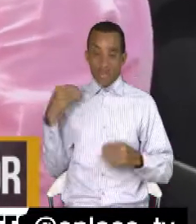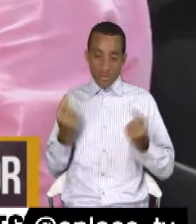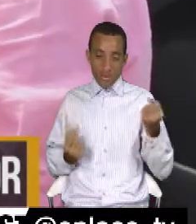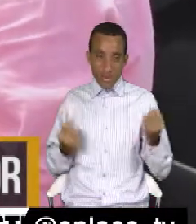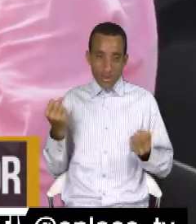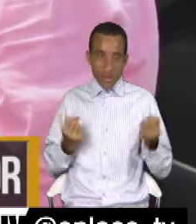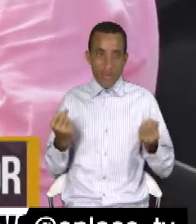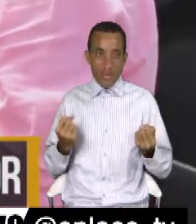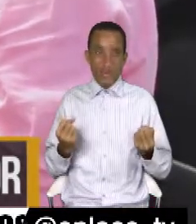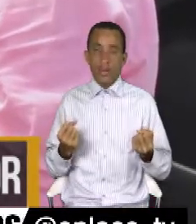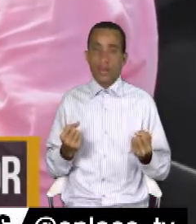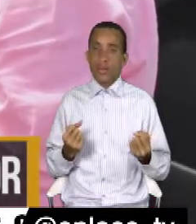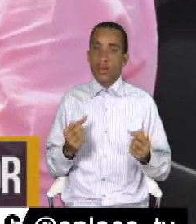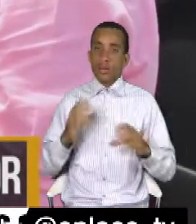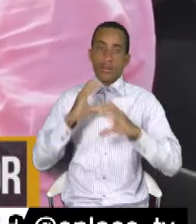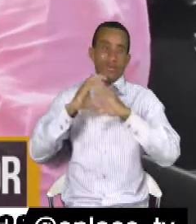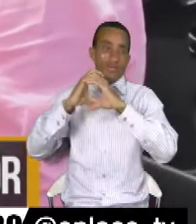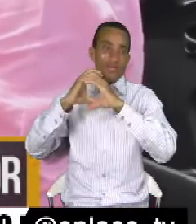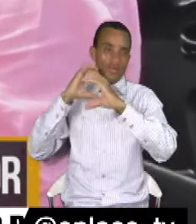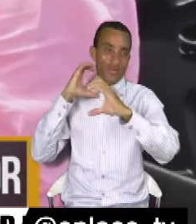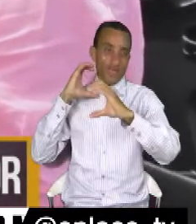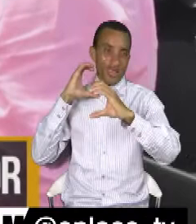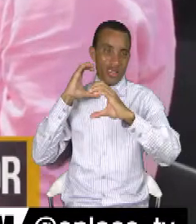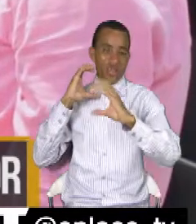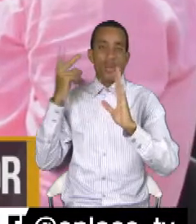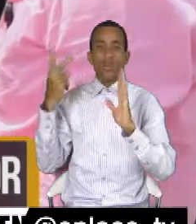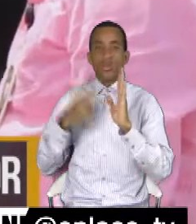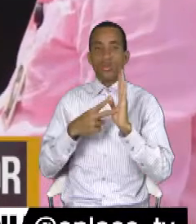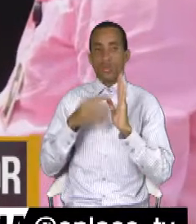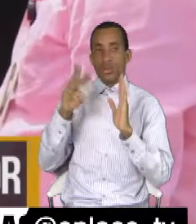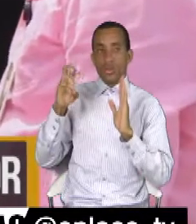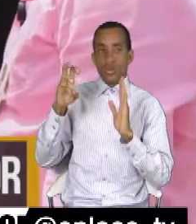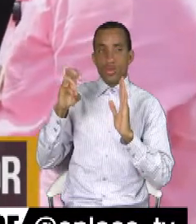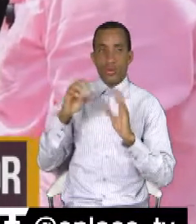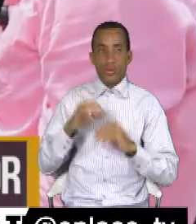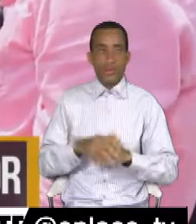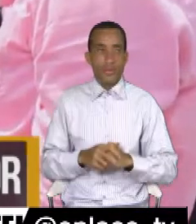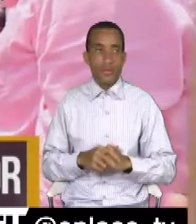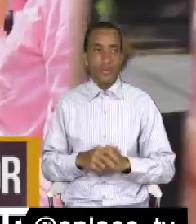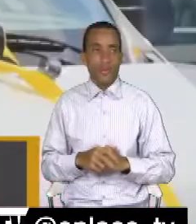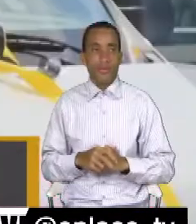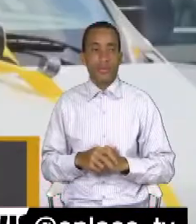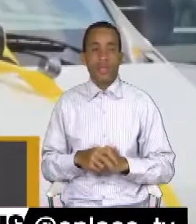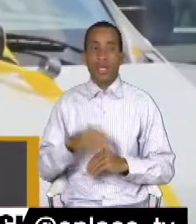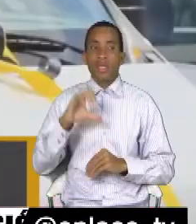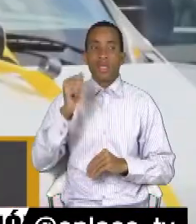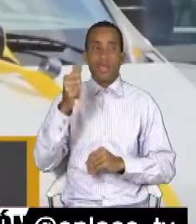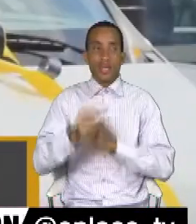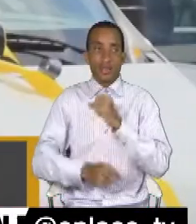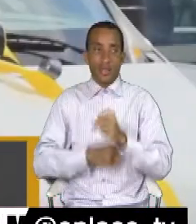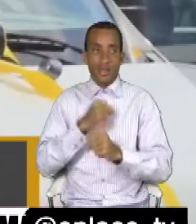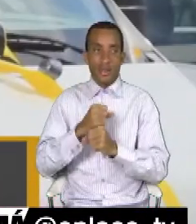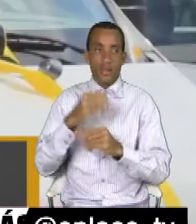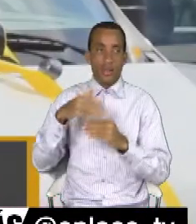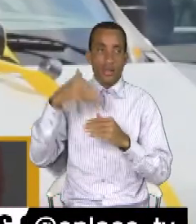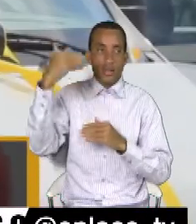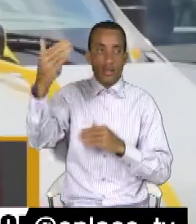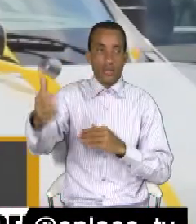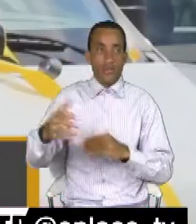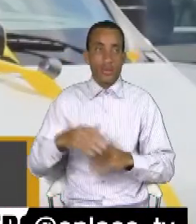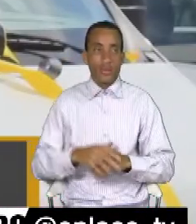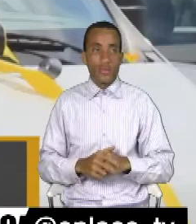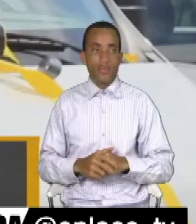era una buseta del año 2008, o sea, prácticamente 10 años después